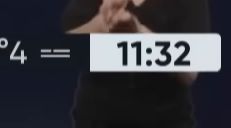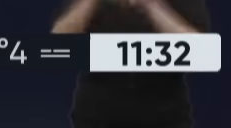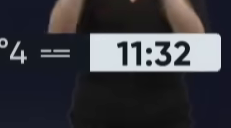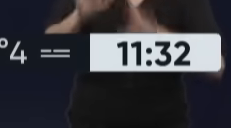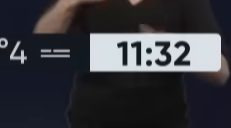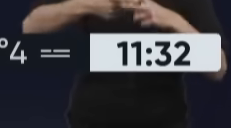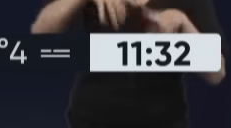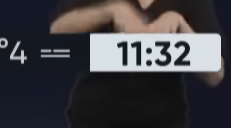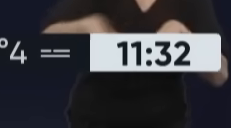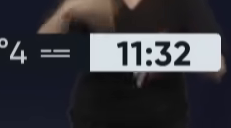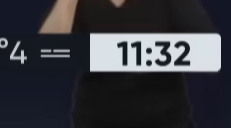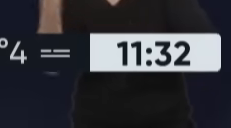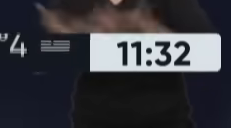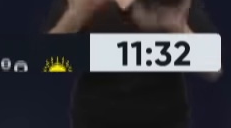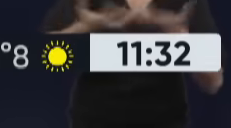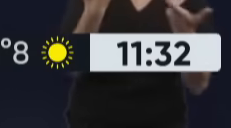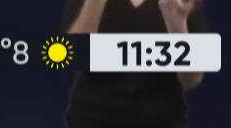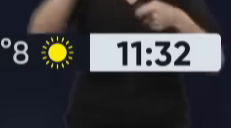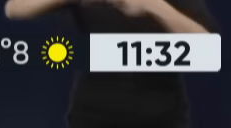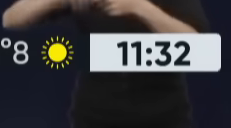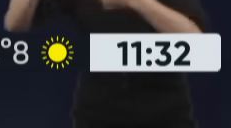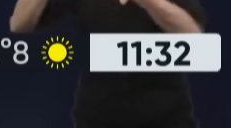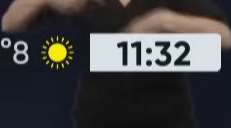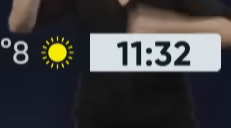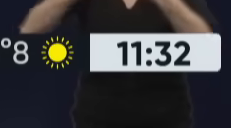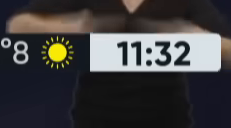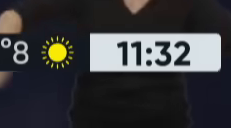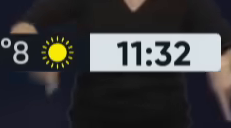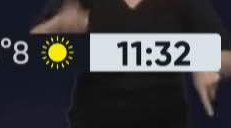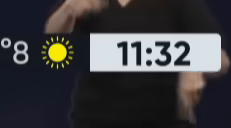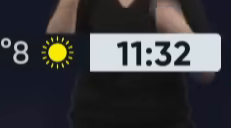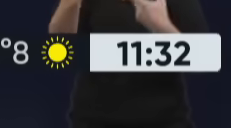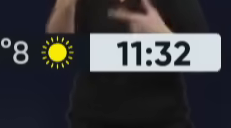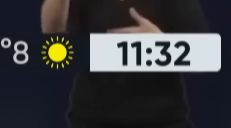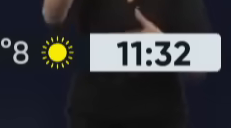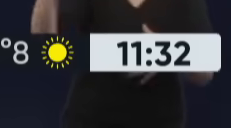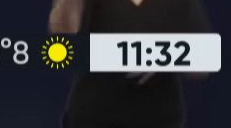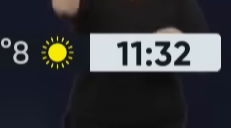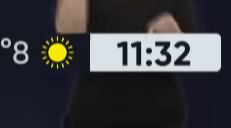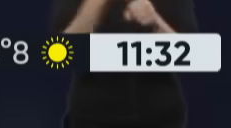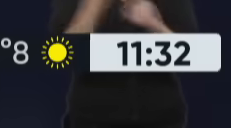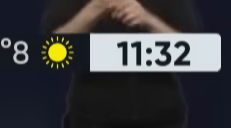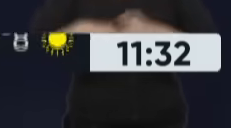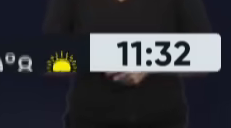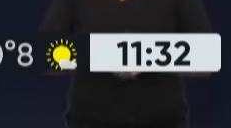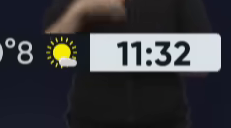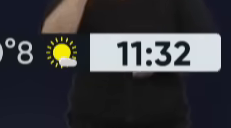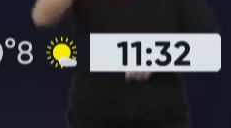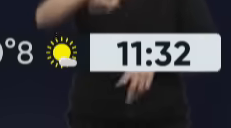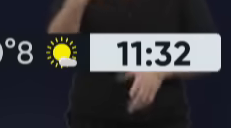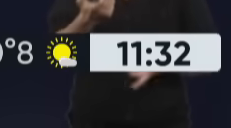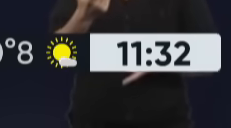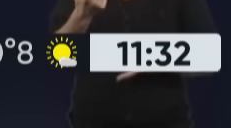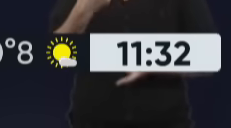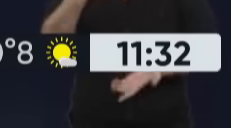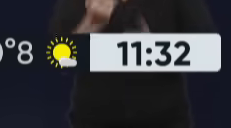talleres mecánicos o tareas de vigilancia que les ayudarán a seguir construyendo su futuro. Quien sirve al país debe tener también las herramientas